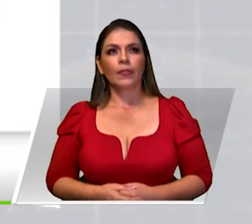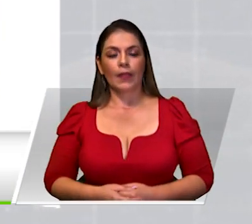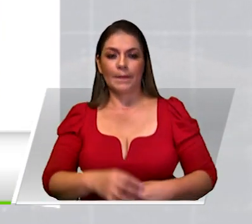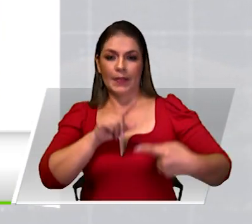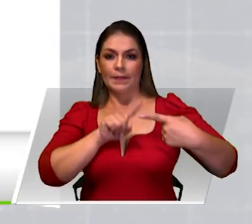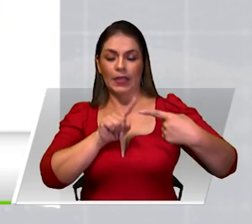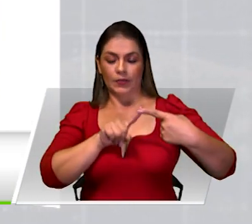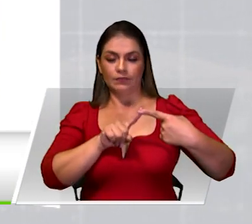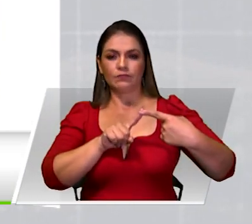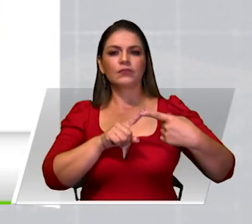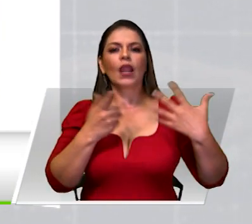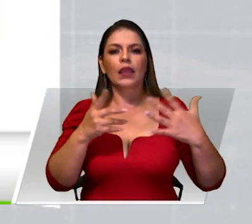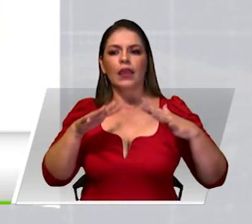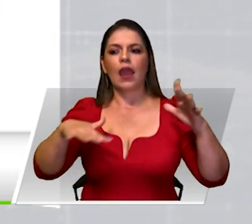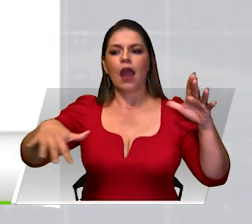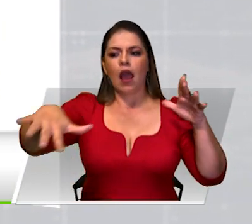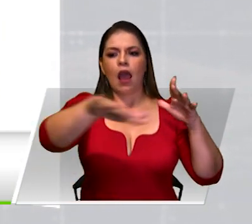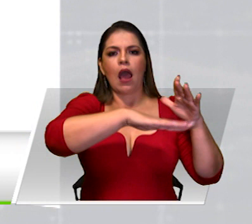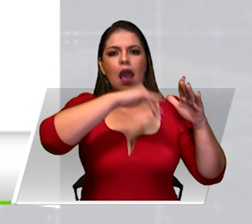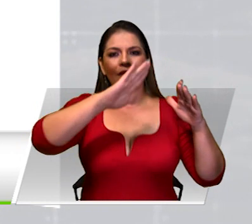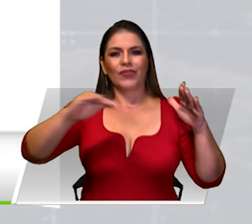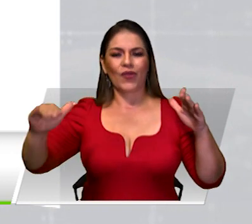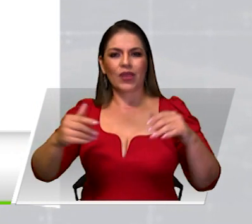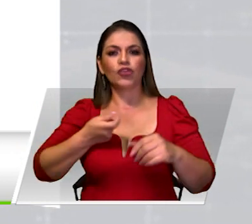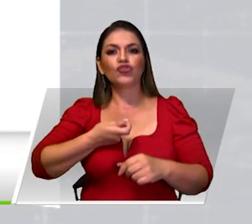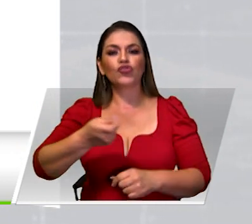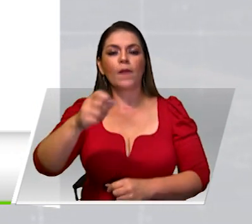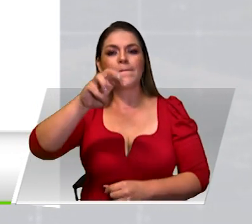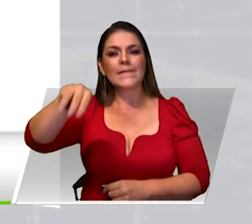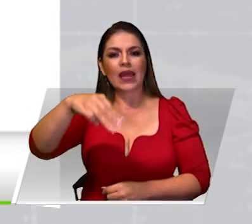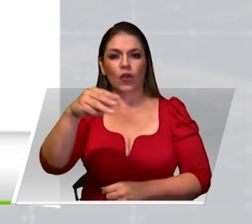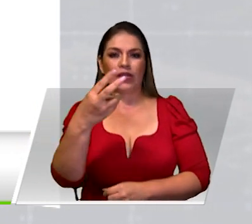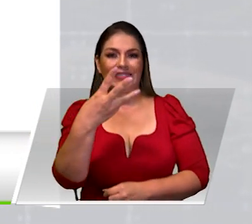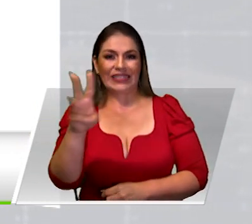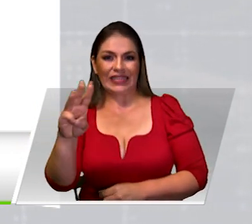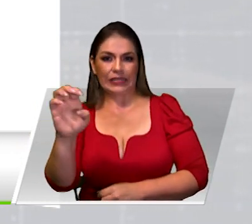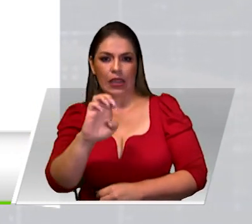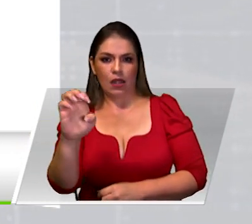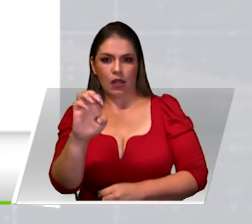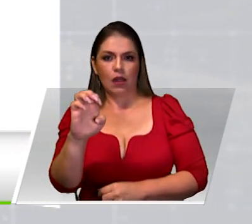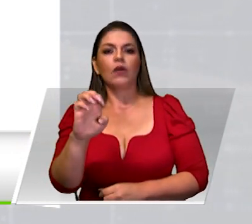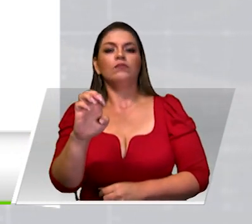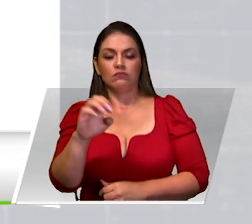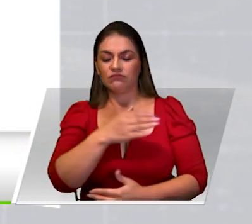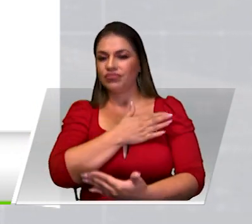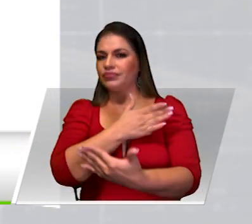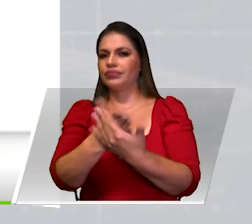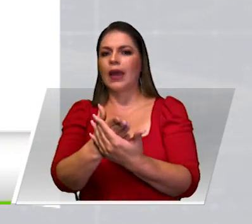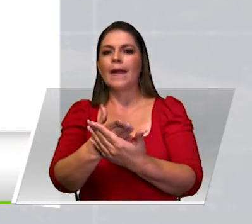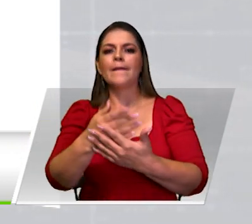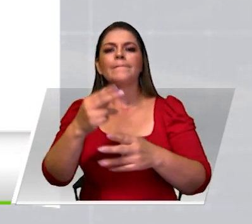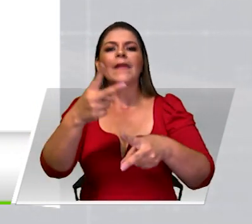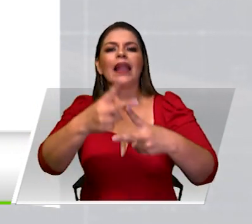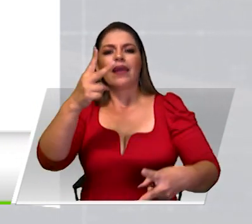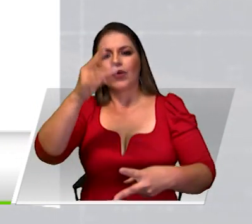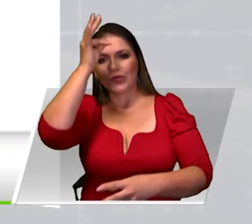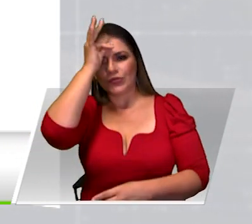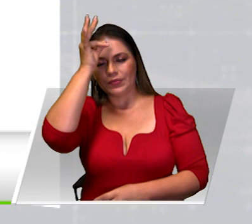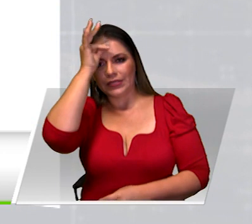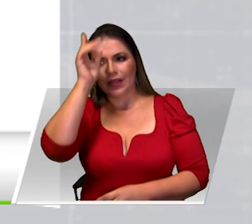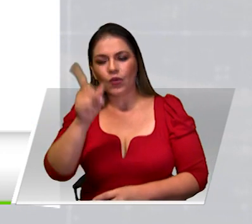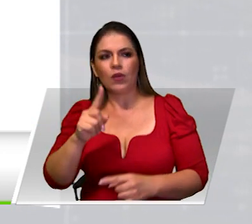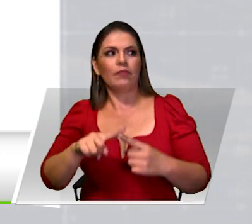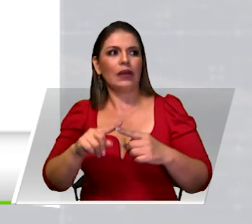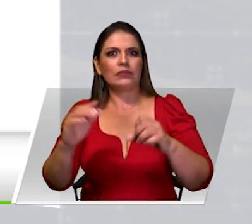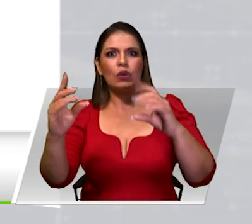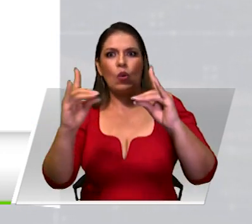en el departamento de antioquia hasta las 0 horas del miércoles 13 de enero de 2021 con el objetivo de mitigar el impacto del cob